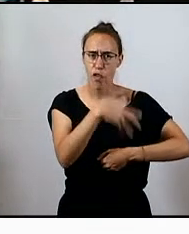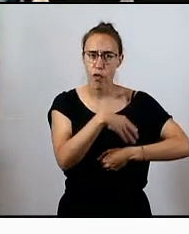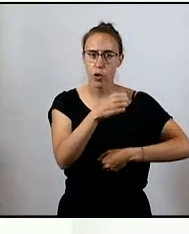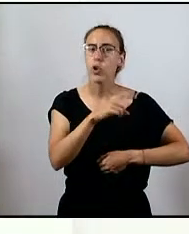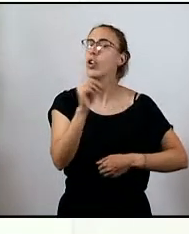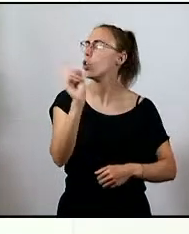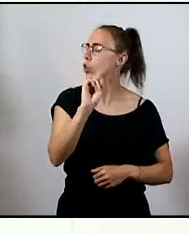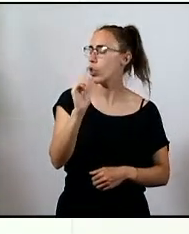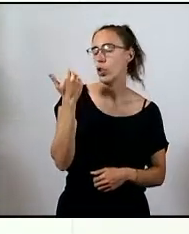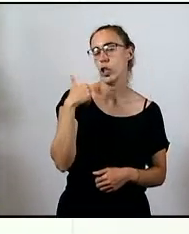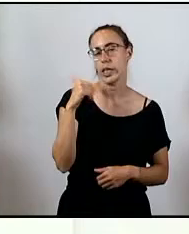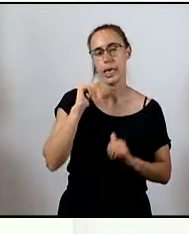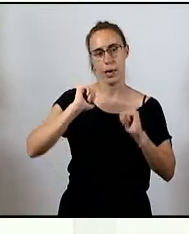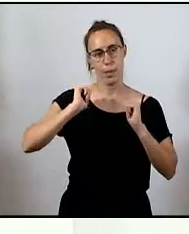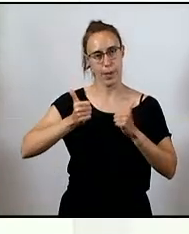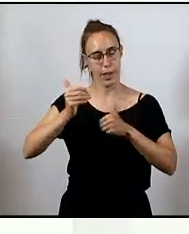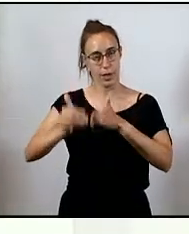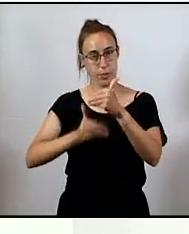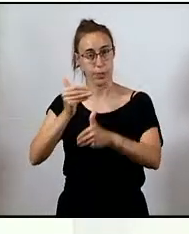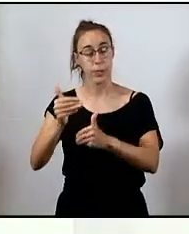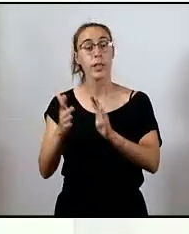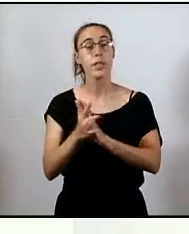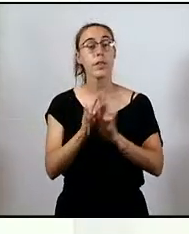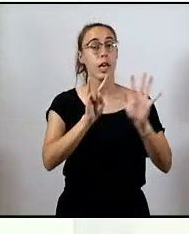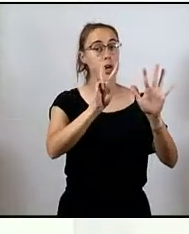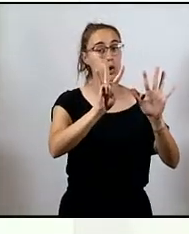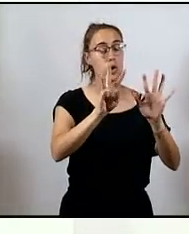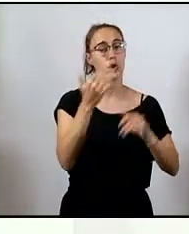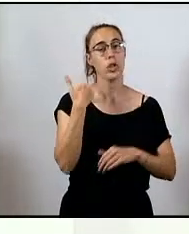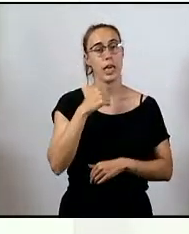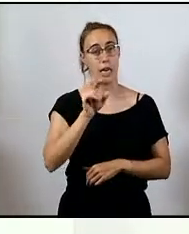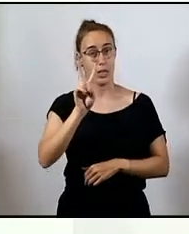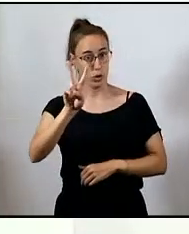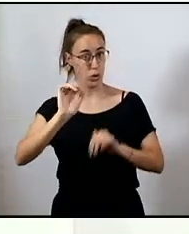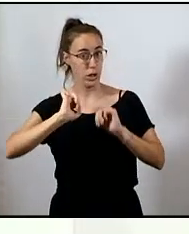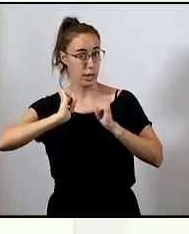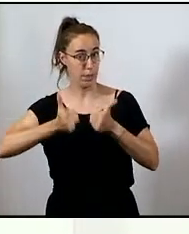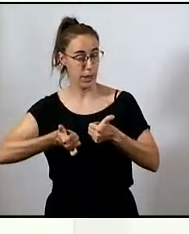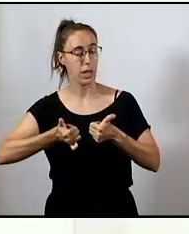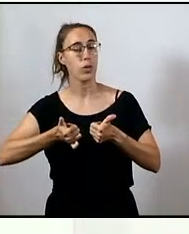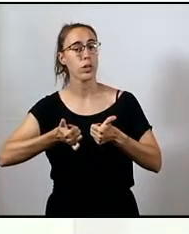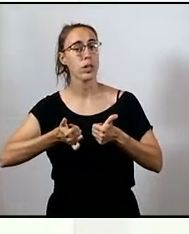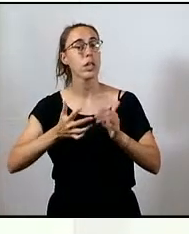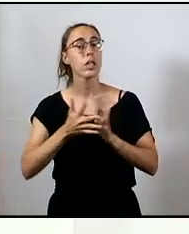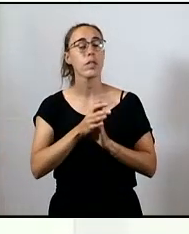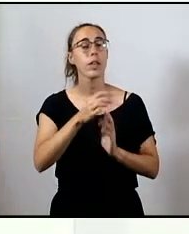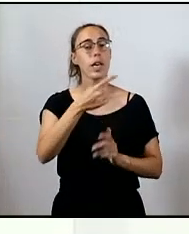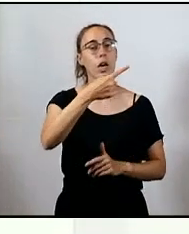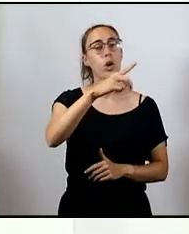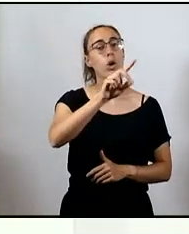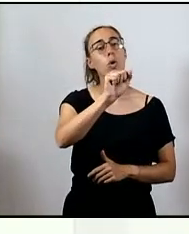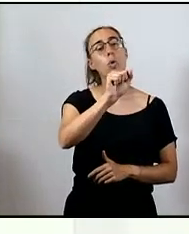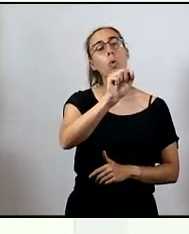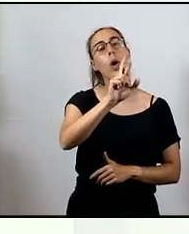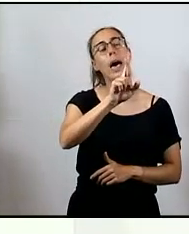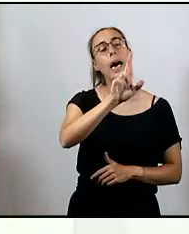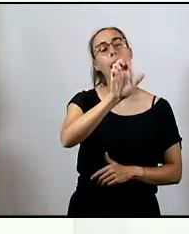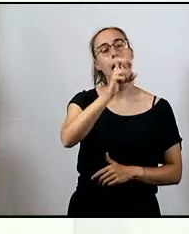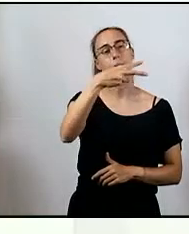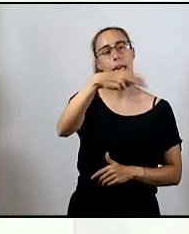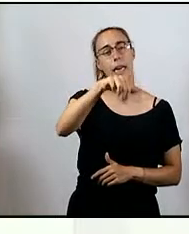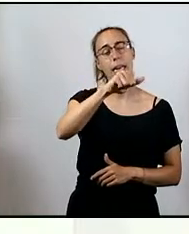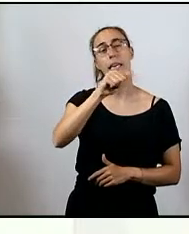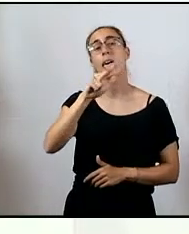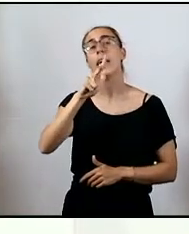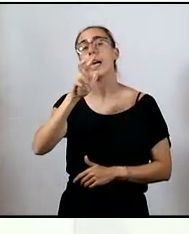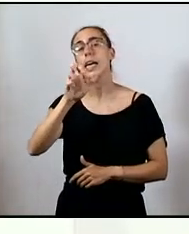ya. Mira, son los 8, llevamos ya 2 que se han iniciado ya, el de Guareña y el de Herrera del Duque, ¿vale? Las obras